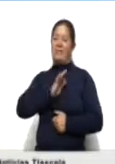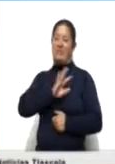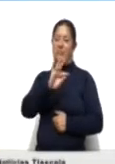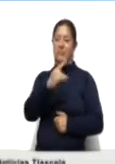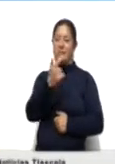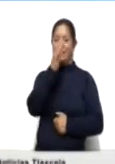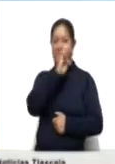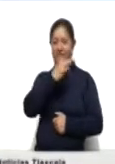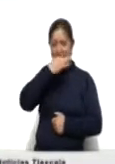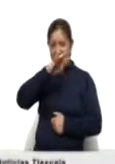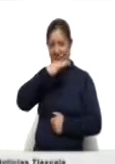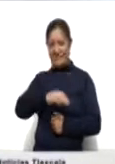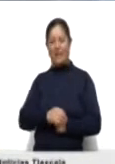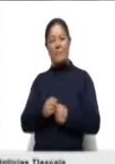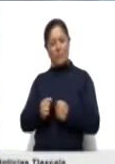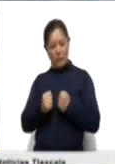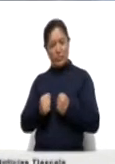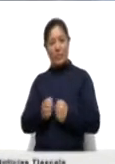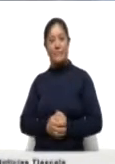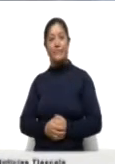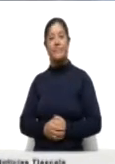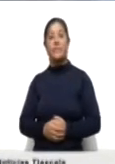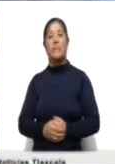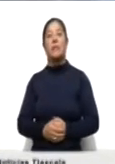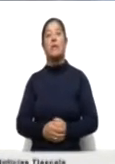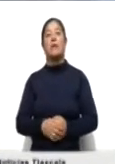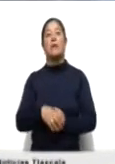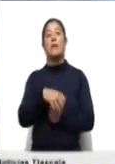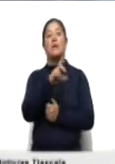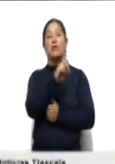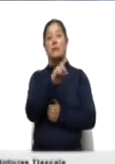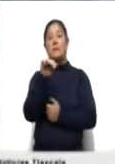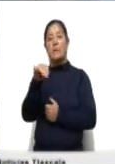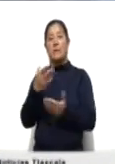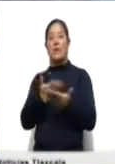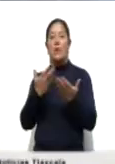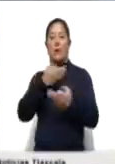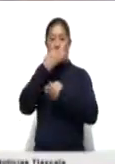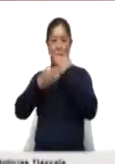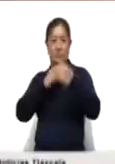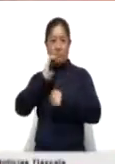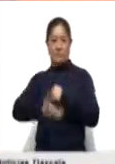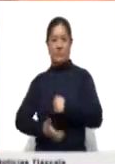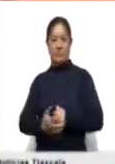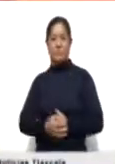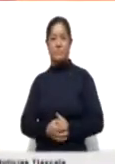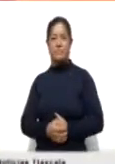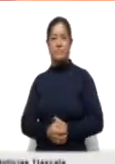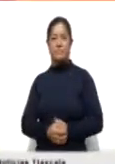aniversario. ¡Súmbala, cadalo! Dolores Mercado, ahora noticias.